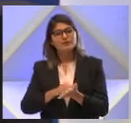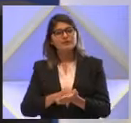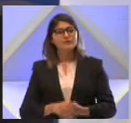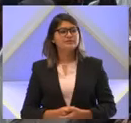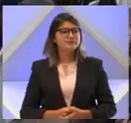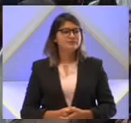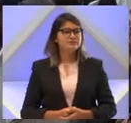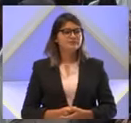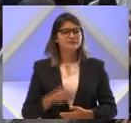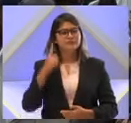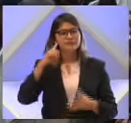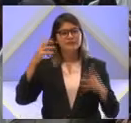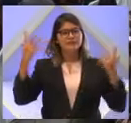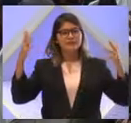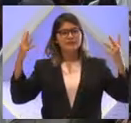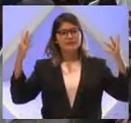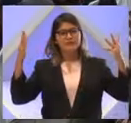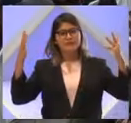y